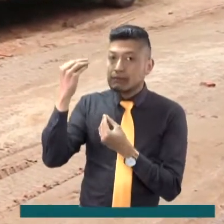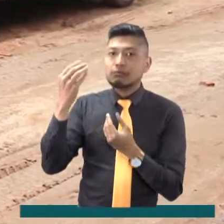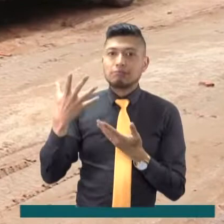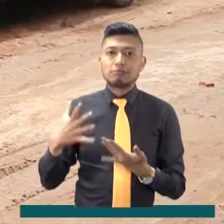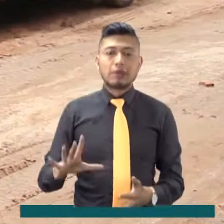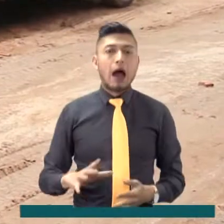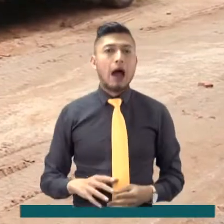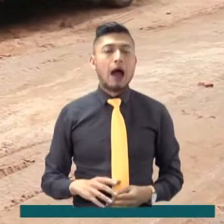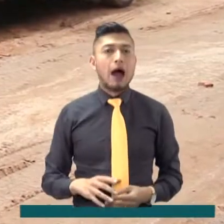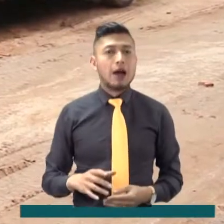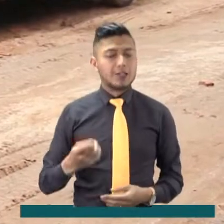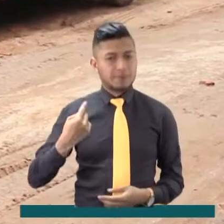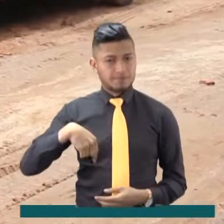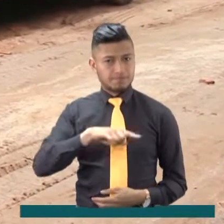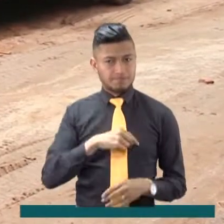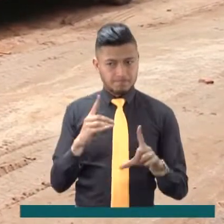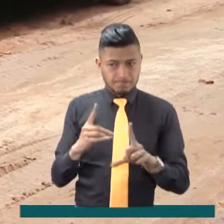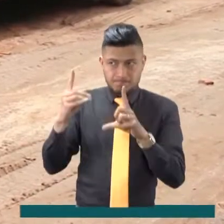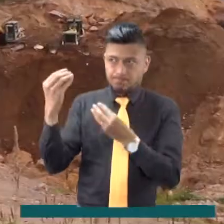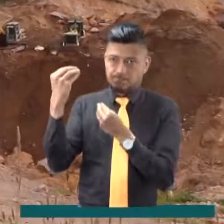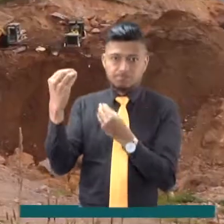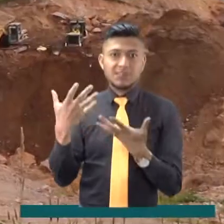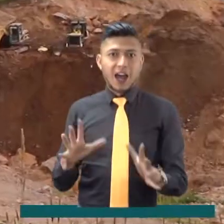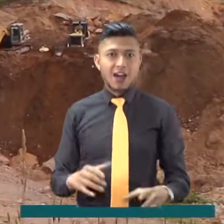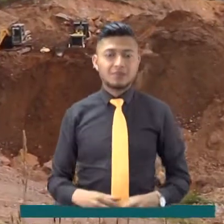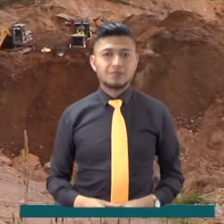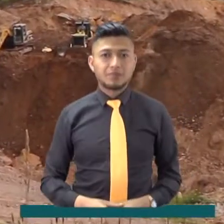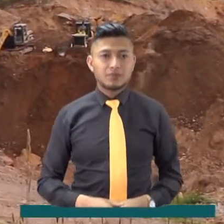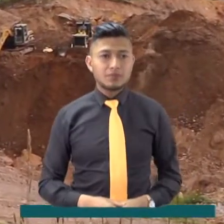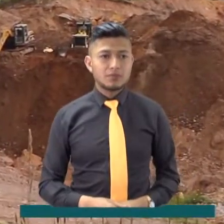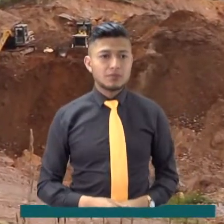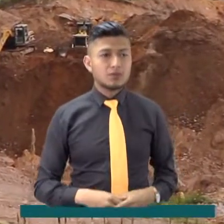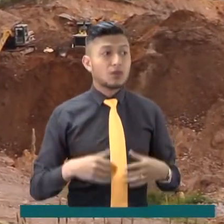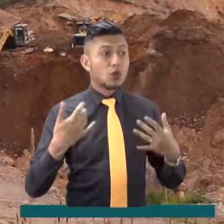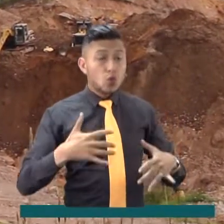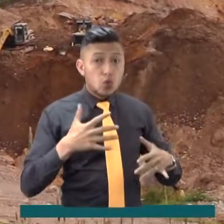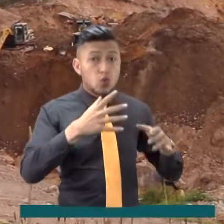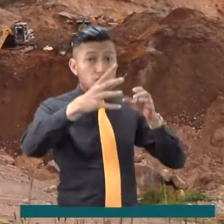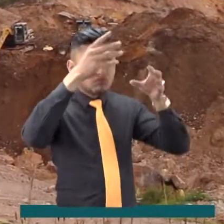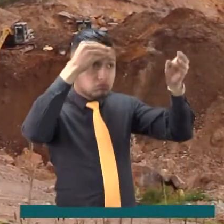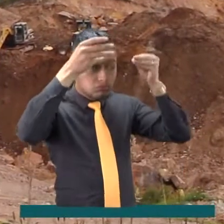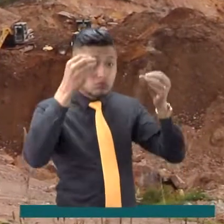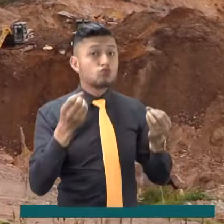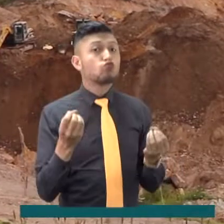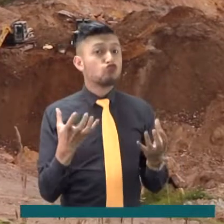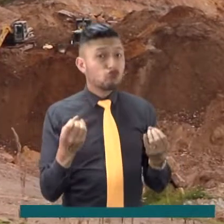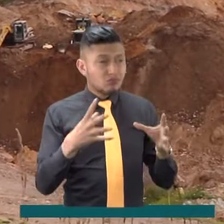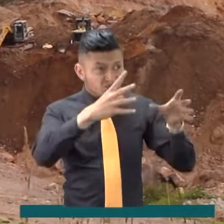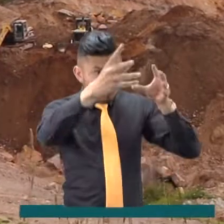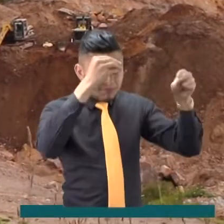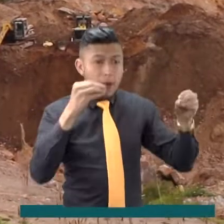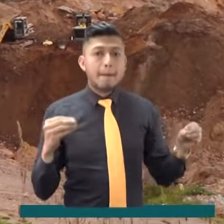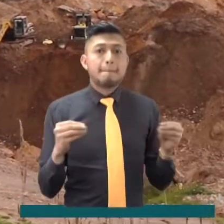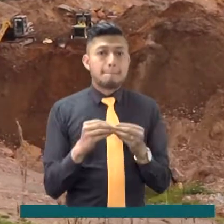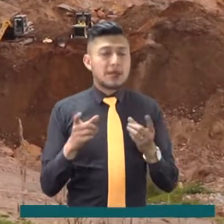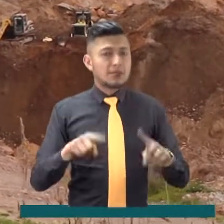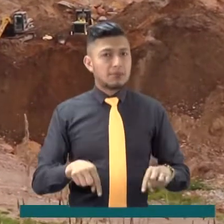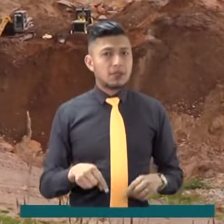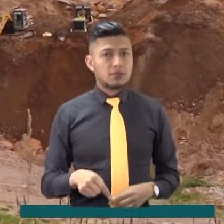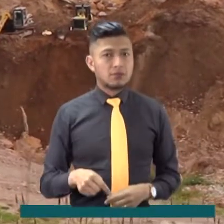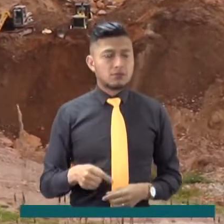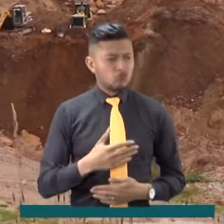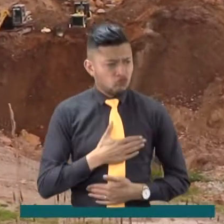tenemos este diplomado. Ha sido de mucho aprendizaje y más que eso, por